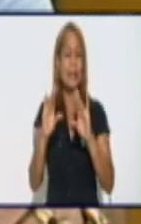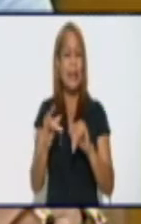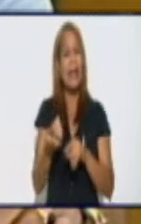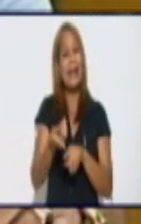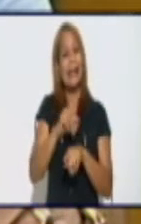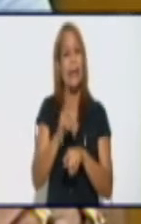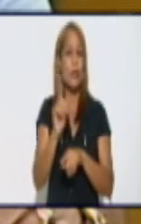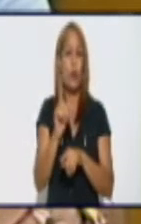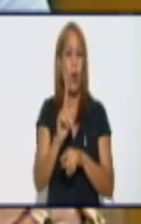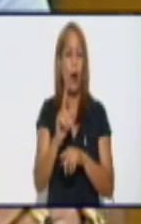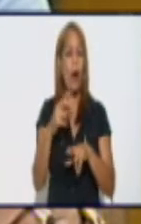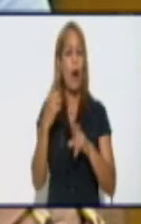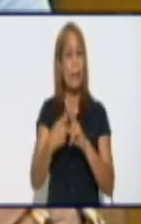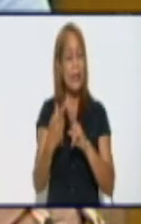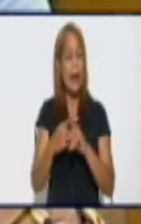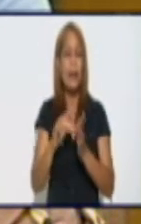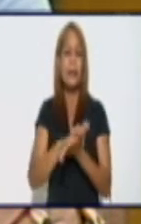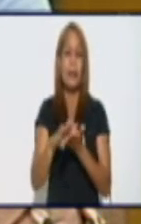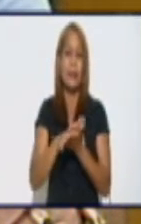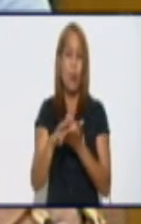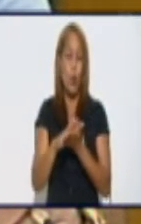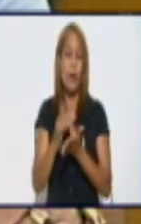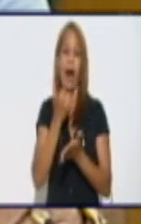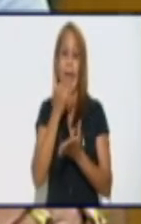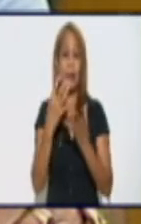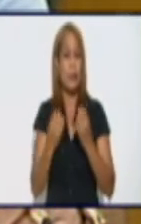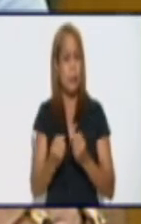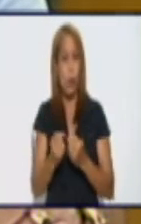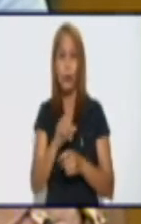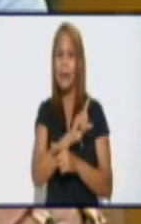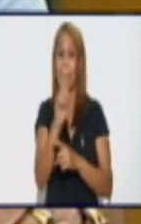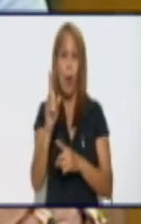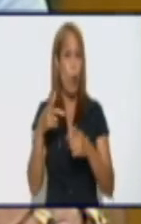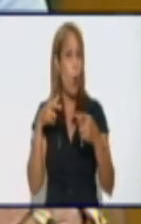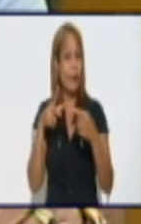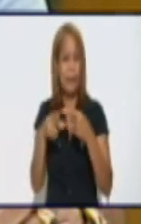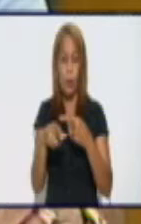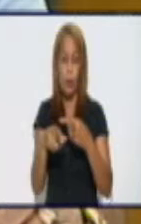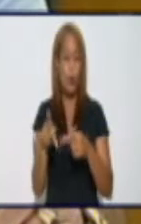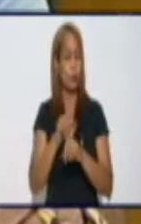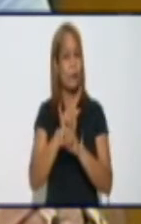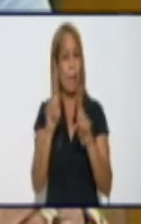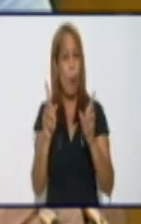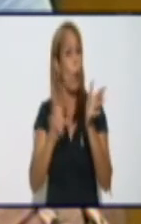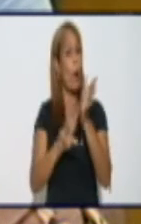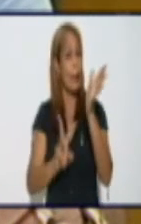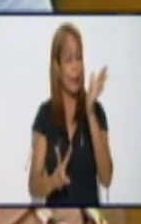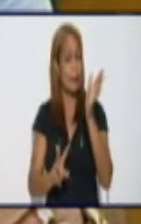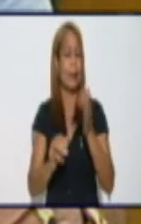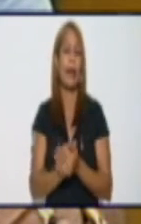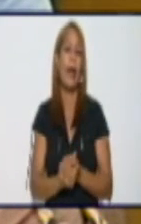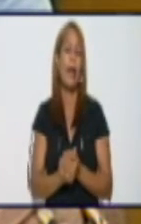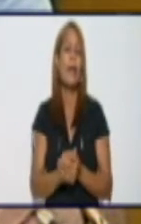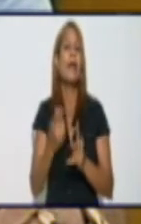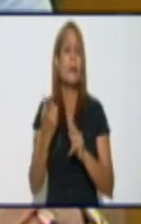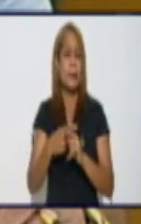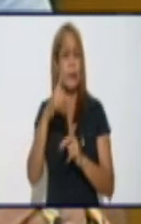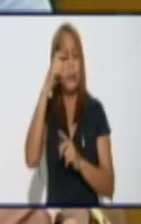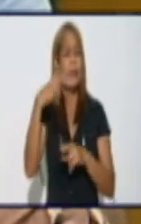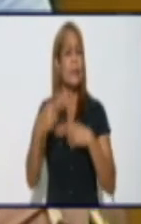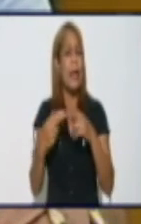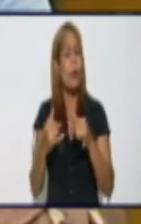afectación por déficit de generación tampoco hubo ninguna interrupción primaria significativa en su gestación hubo una vía libre eventual